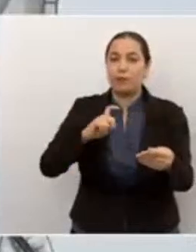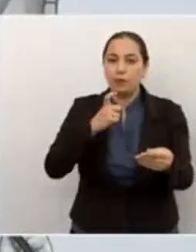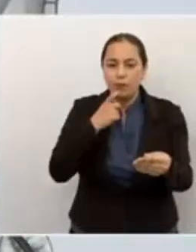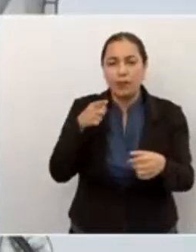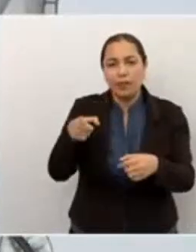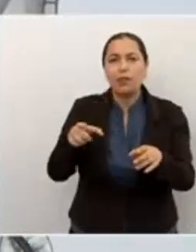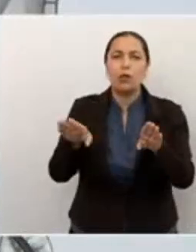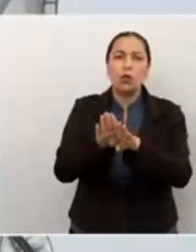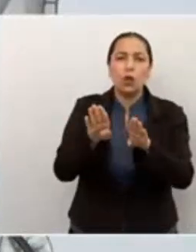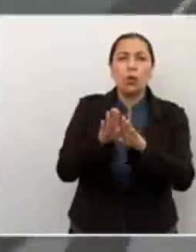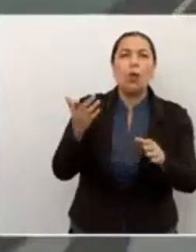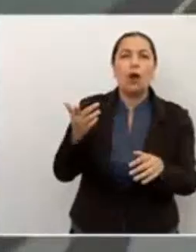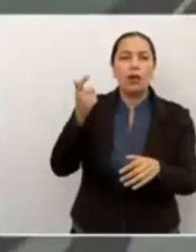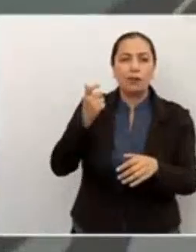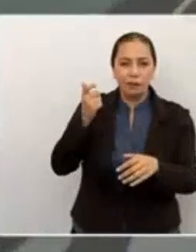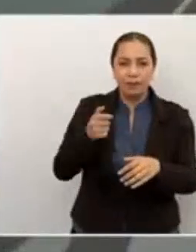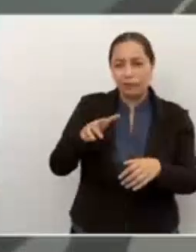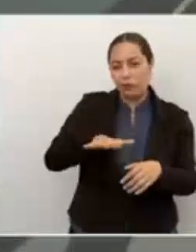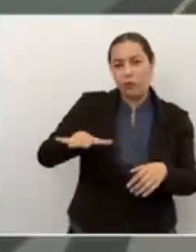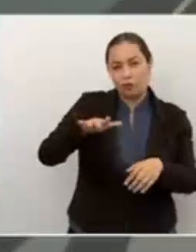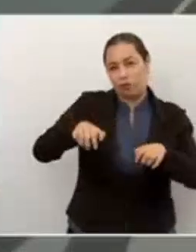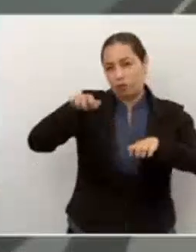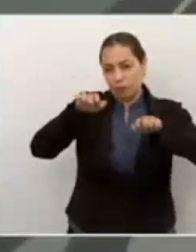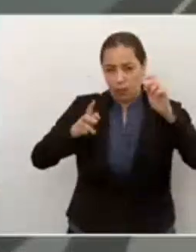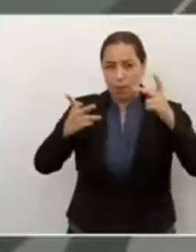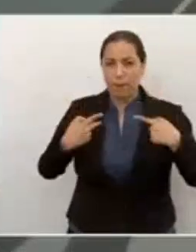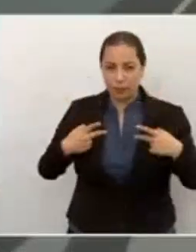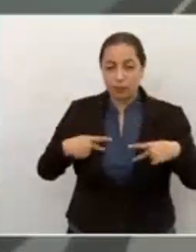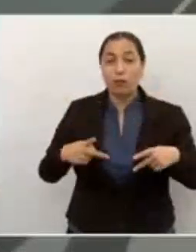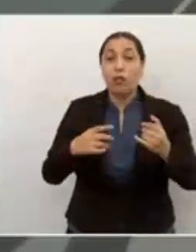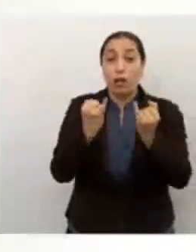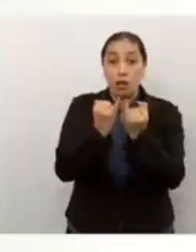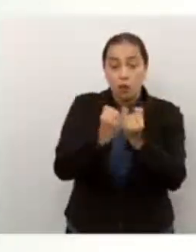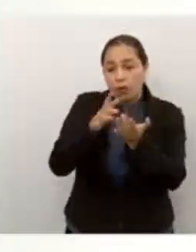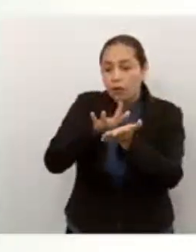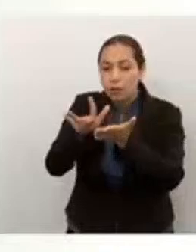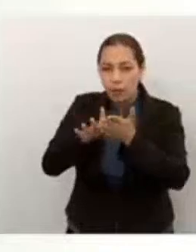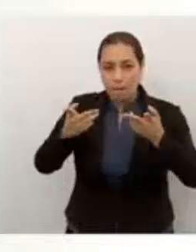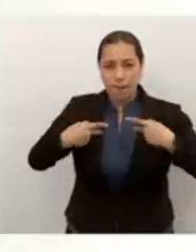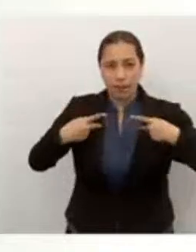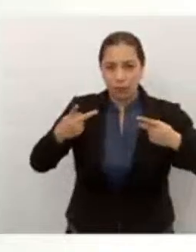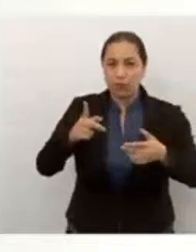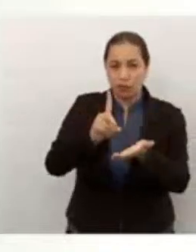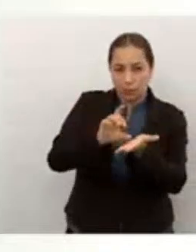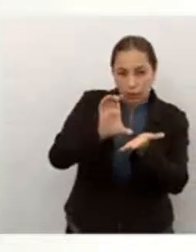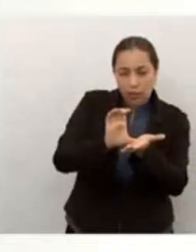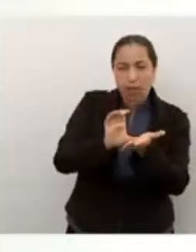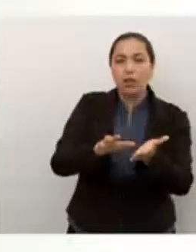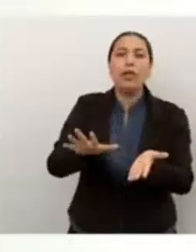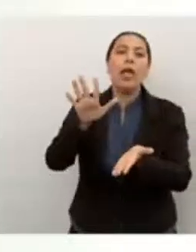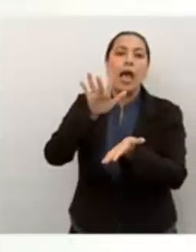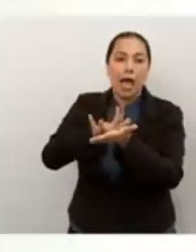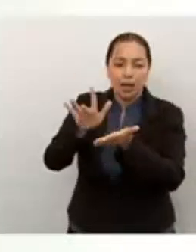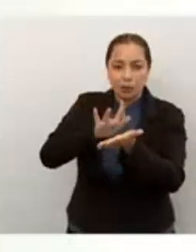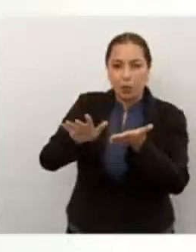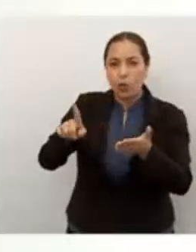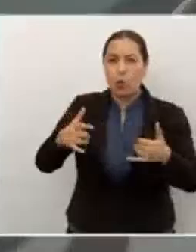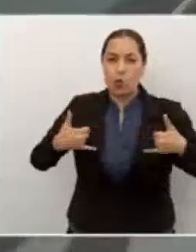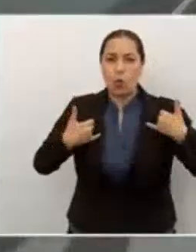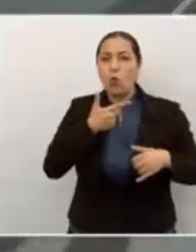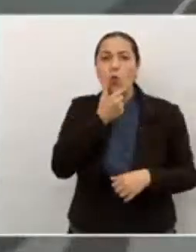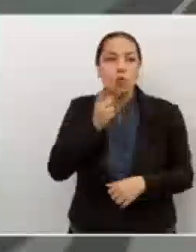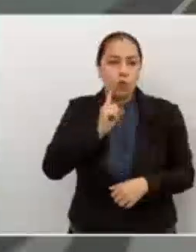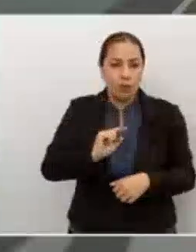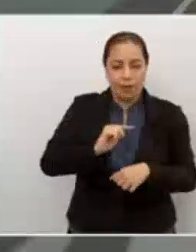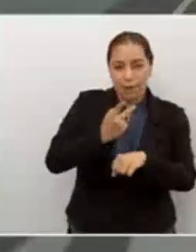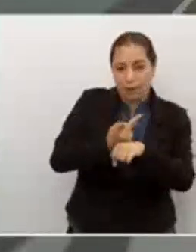adulto mayor, el apoyo a personas con discapacidad, el apoyo a los jóvenes de preparatoria,